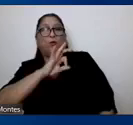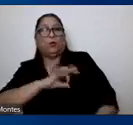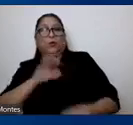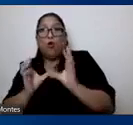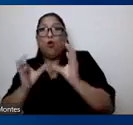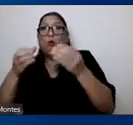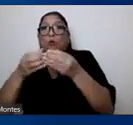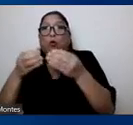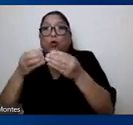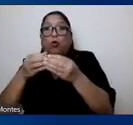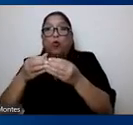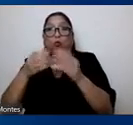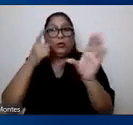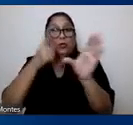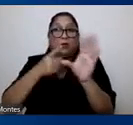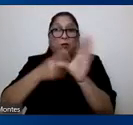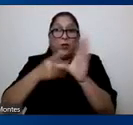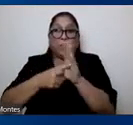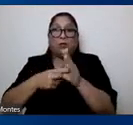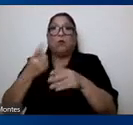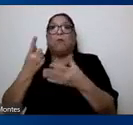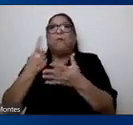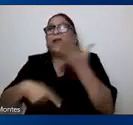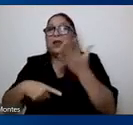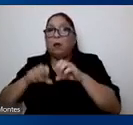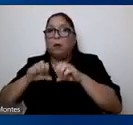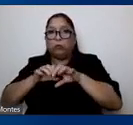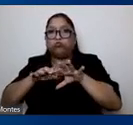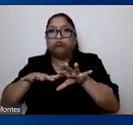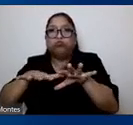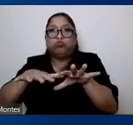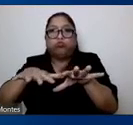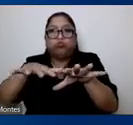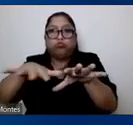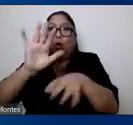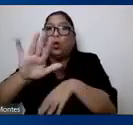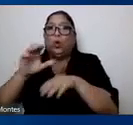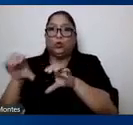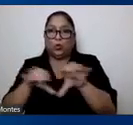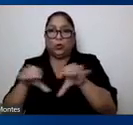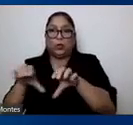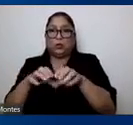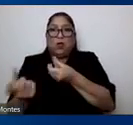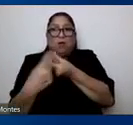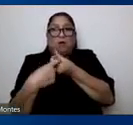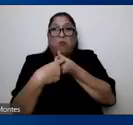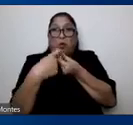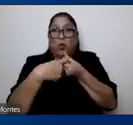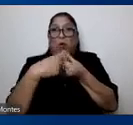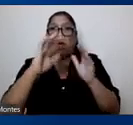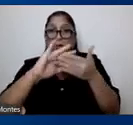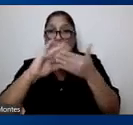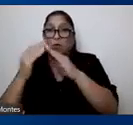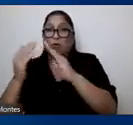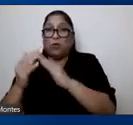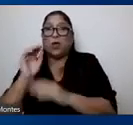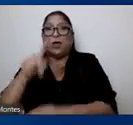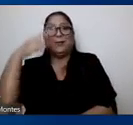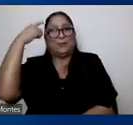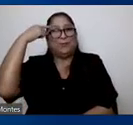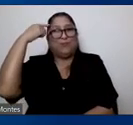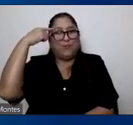para expandir su accionar, involucrar a estas comunidades a su